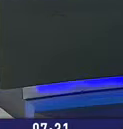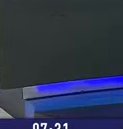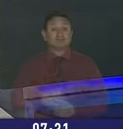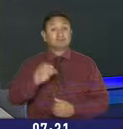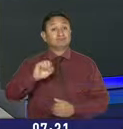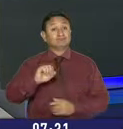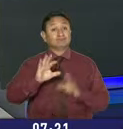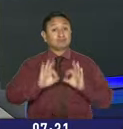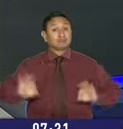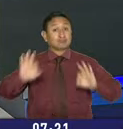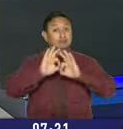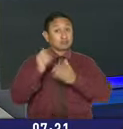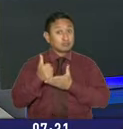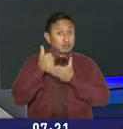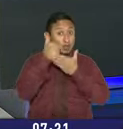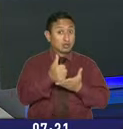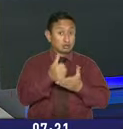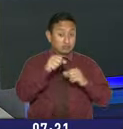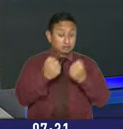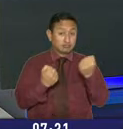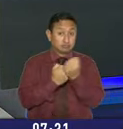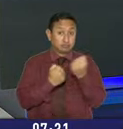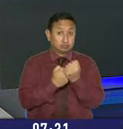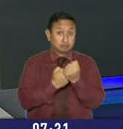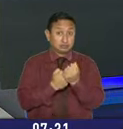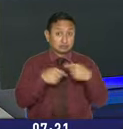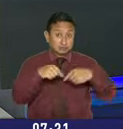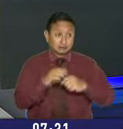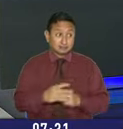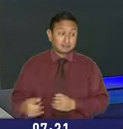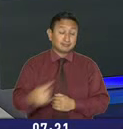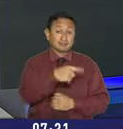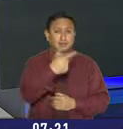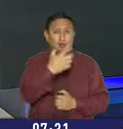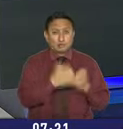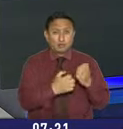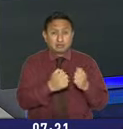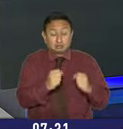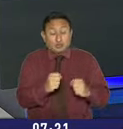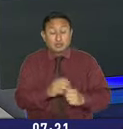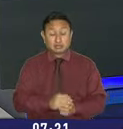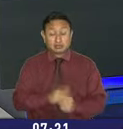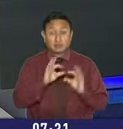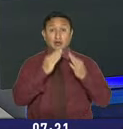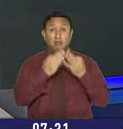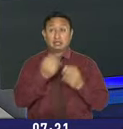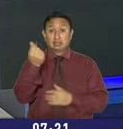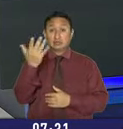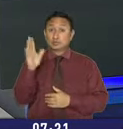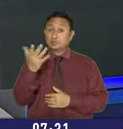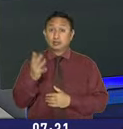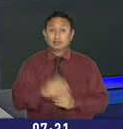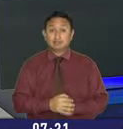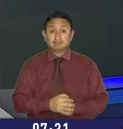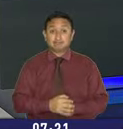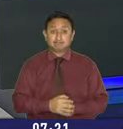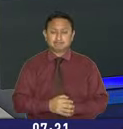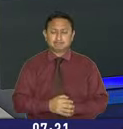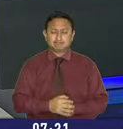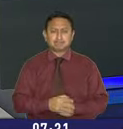siendo parte de este, que es un problema grave para la familia porque el dinero escasea, ¿no? Y mira, hay algo muy importante que se debe resaltar y es